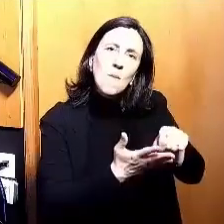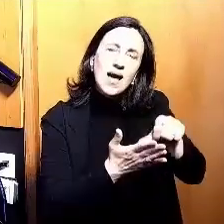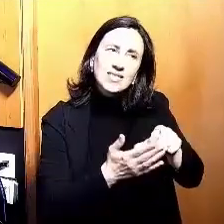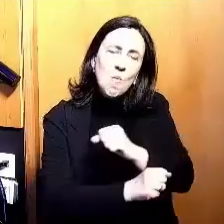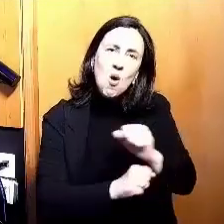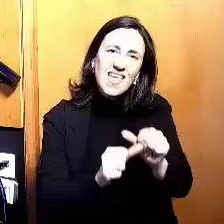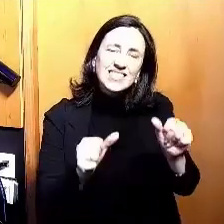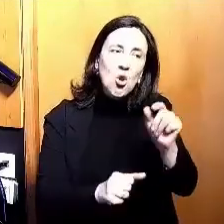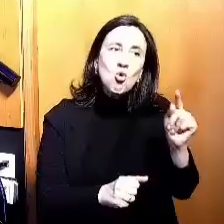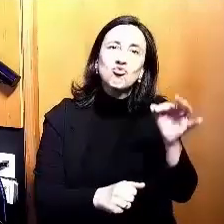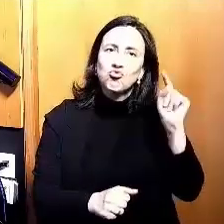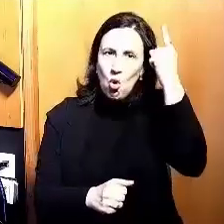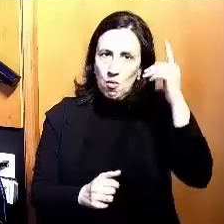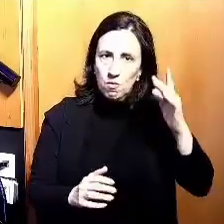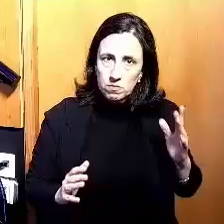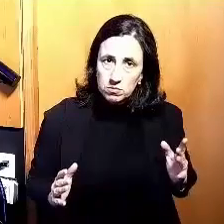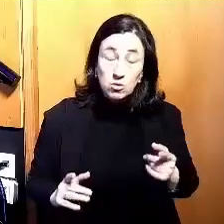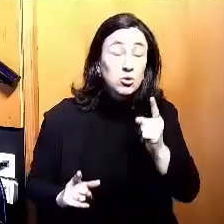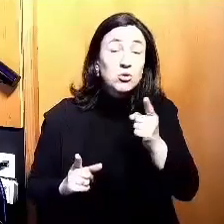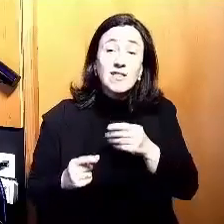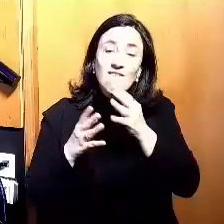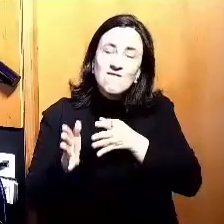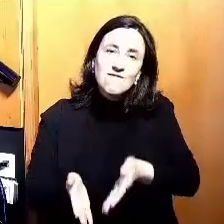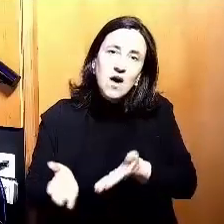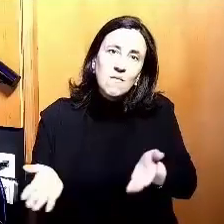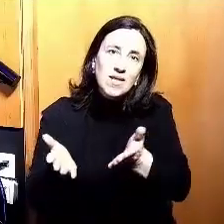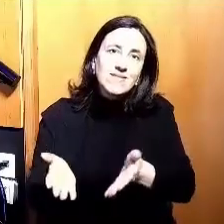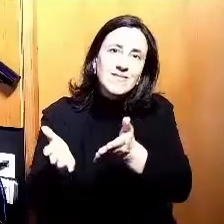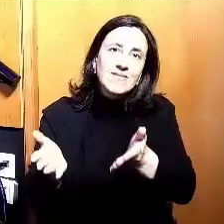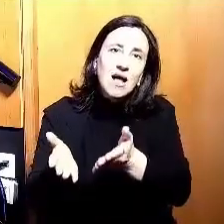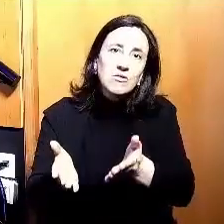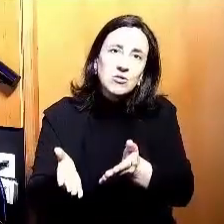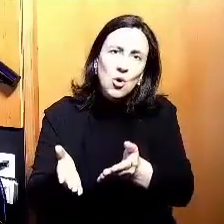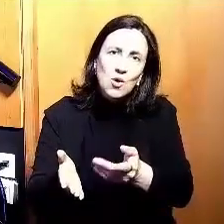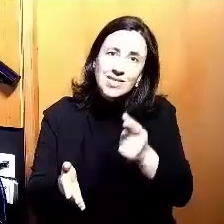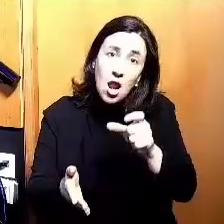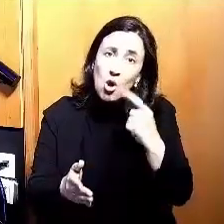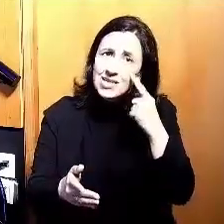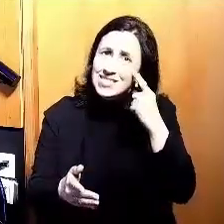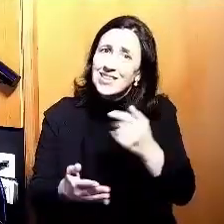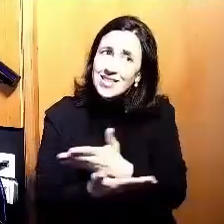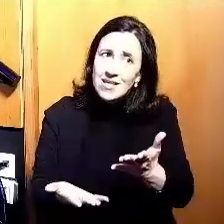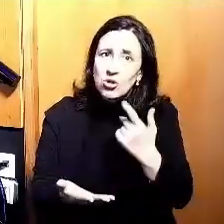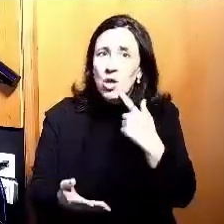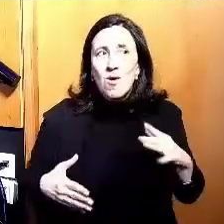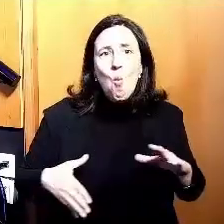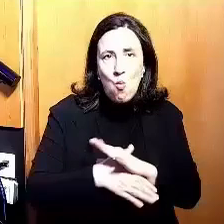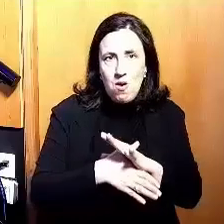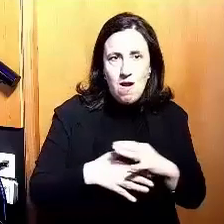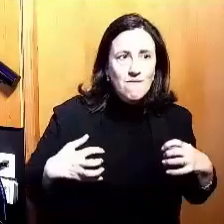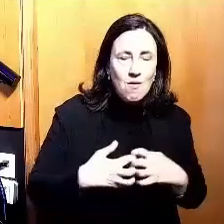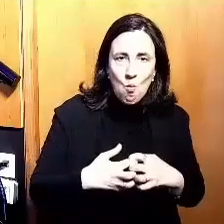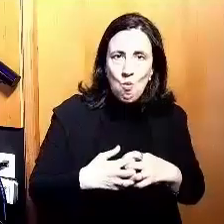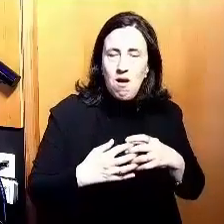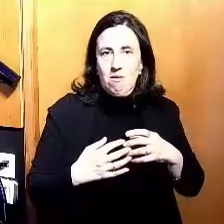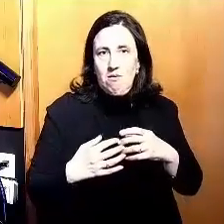para hacerlo, y que no se está fomentando justamente ese tipo de lógica en donde se complementa perfectamente, y eso lo